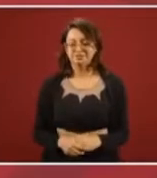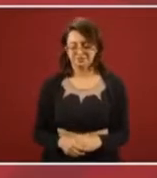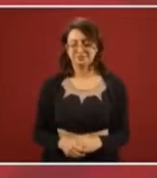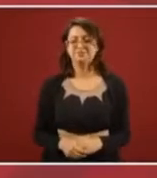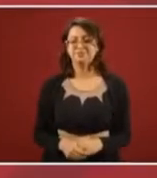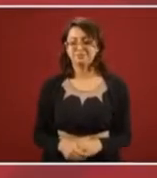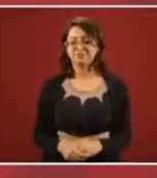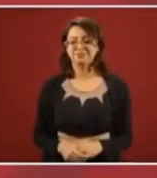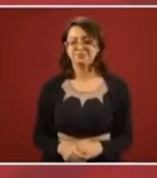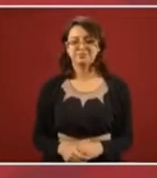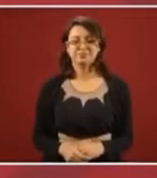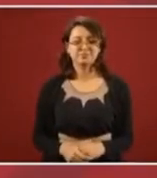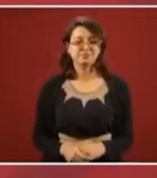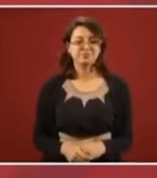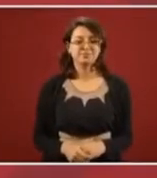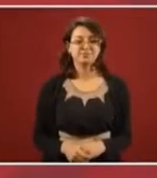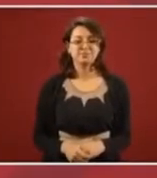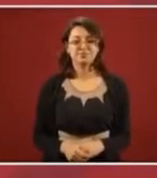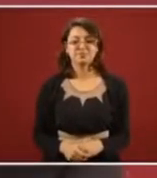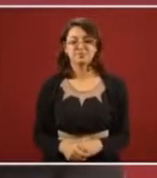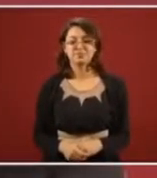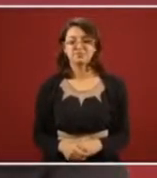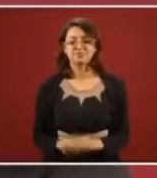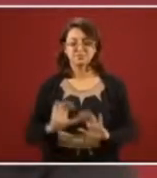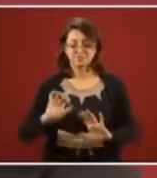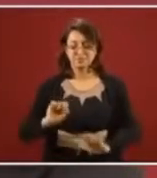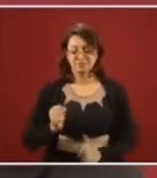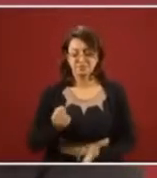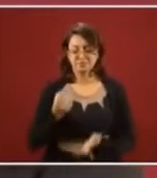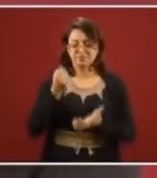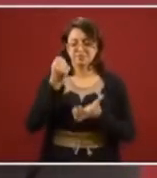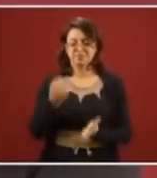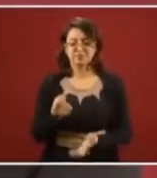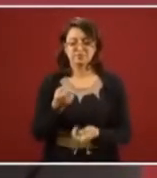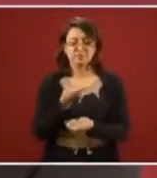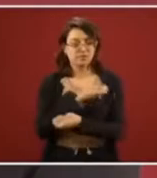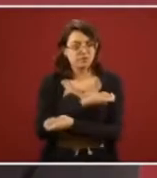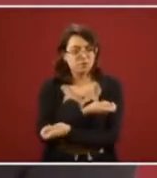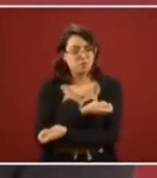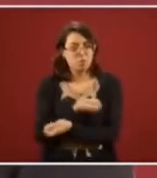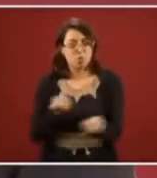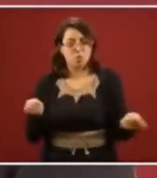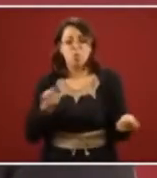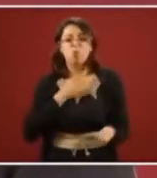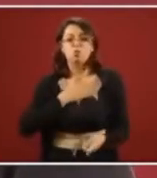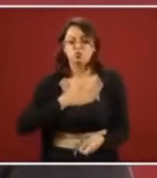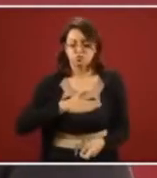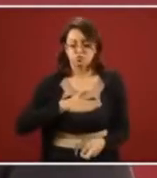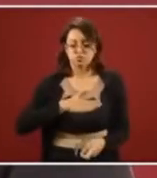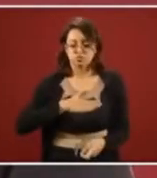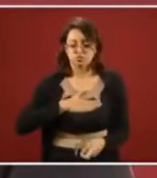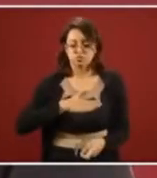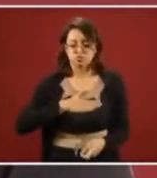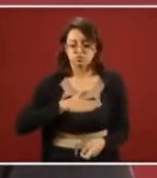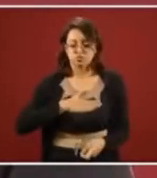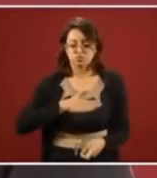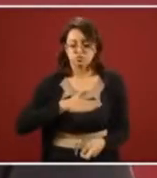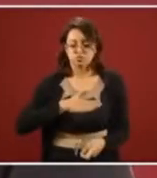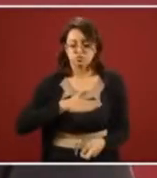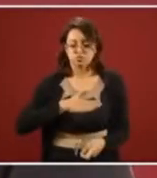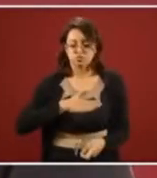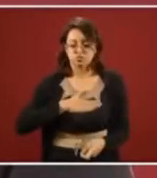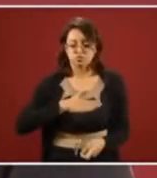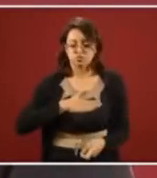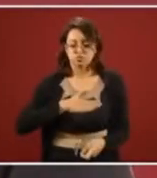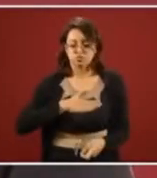si éste se distribuye bien justicia para alcanzar índices de fui